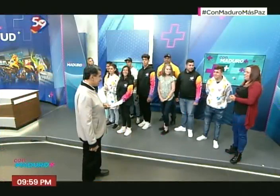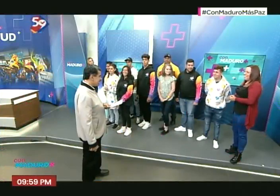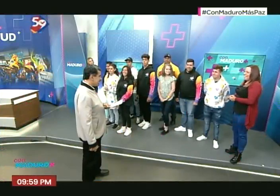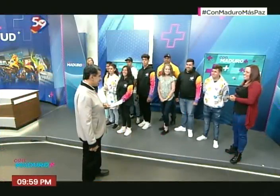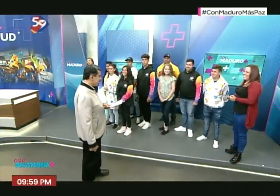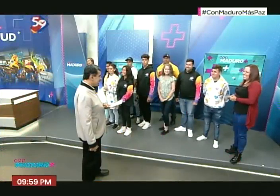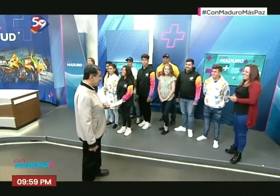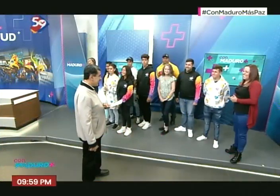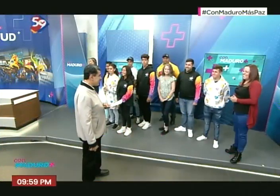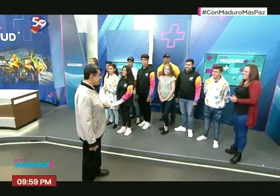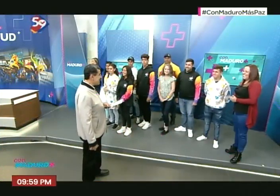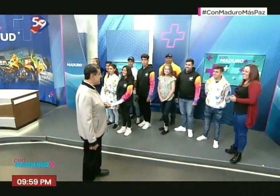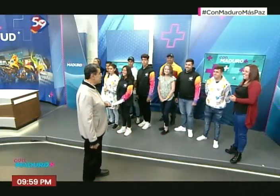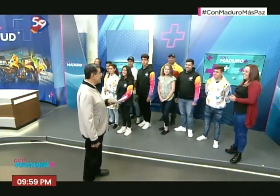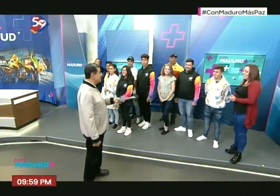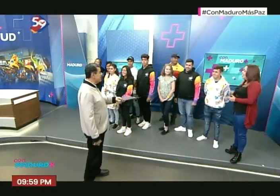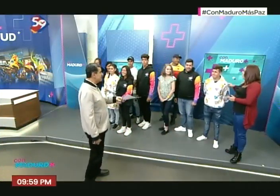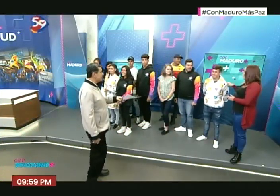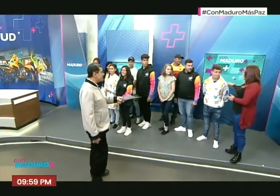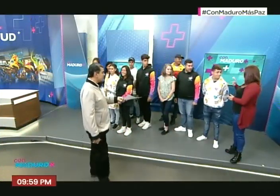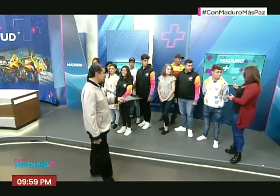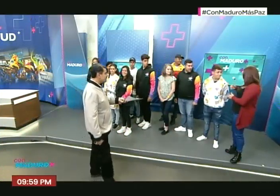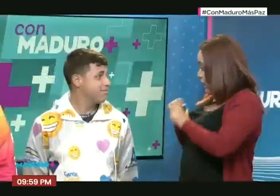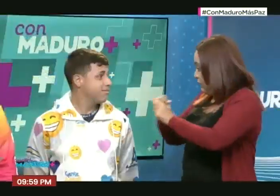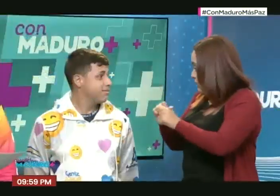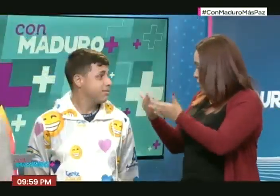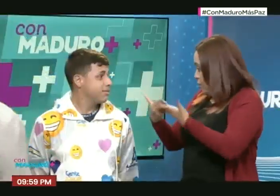Qué bien, muchas gracias. ¿Quieres seguir estudiando?